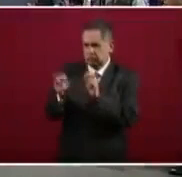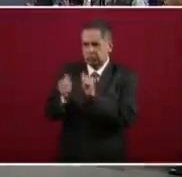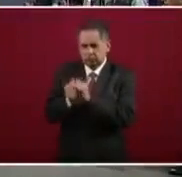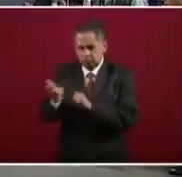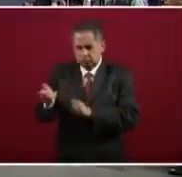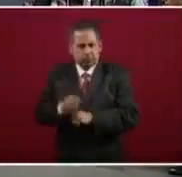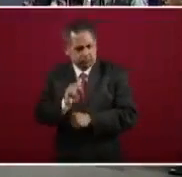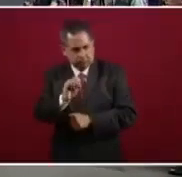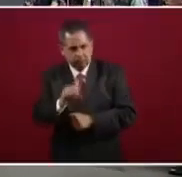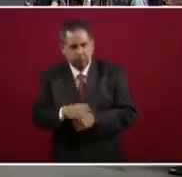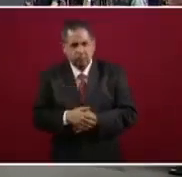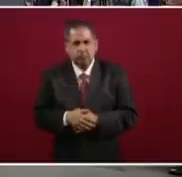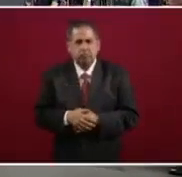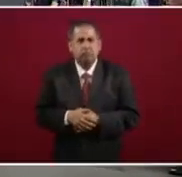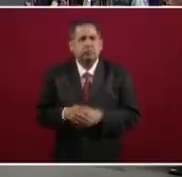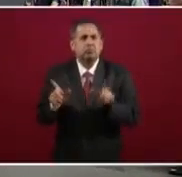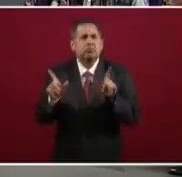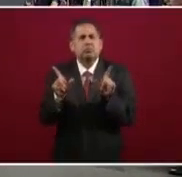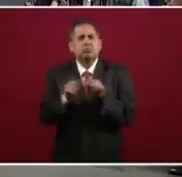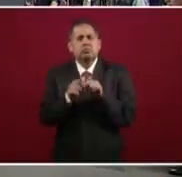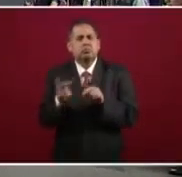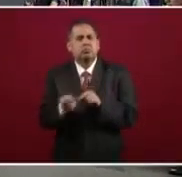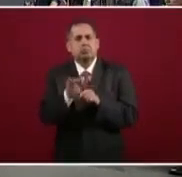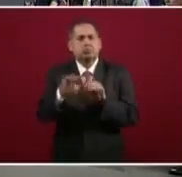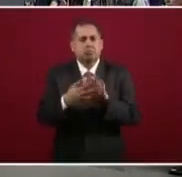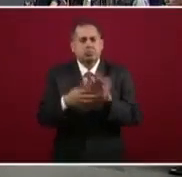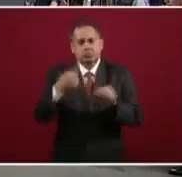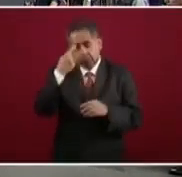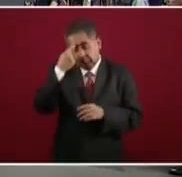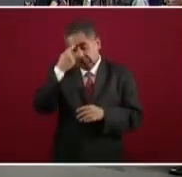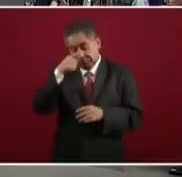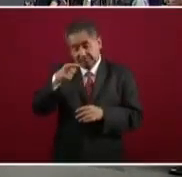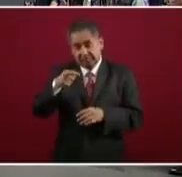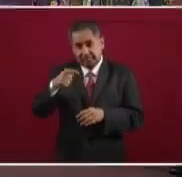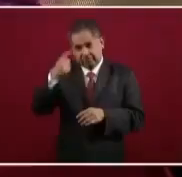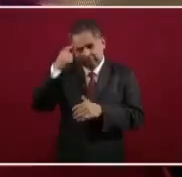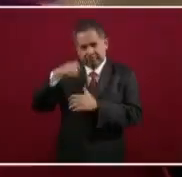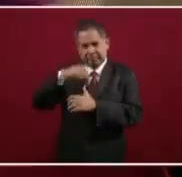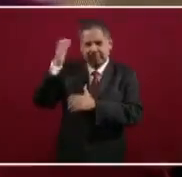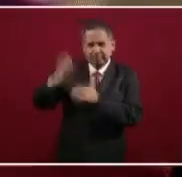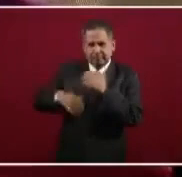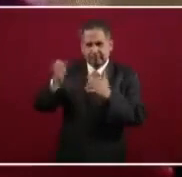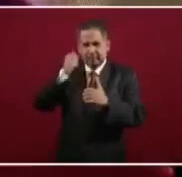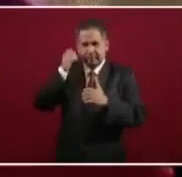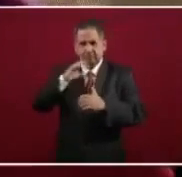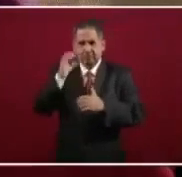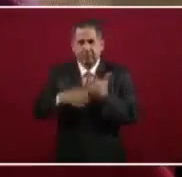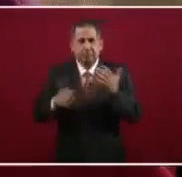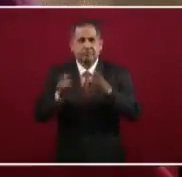yo sólo voy a hacer una pregunta muy breve para efectos de que terminemos ya la conferencia yo he sostenido